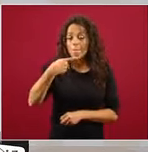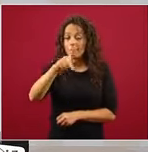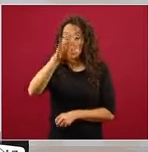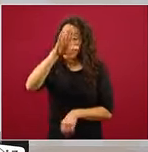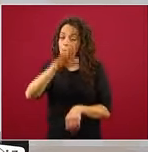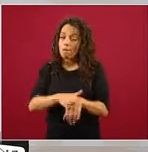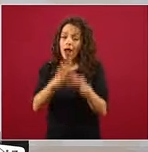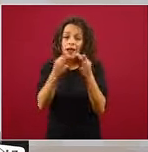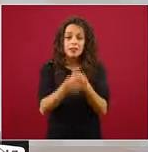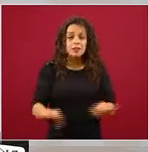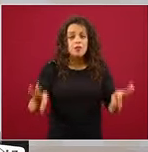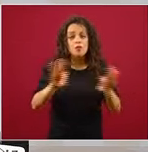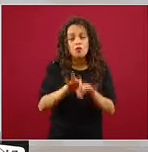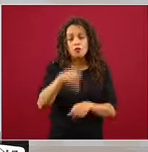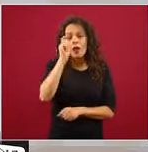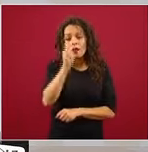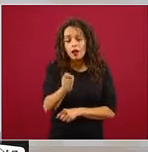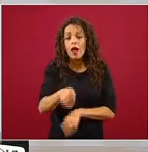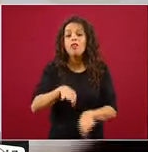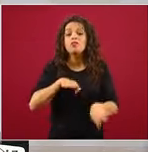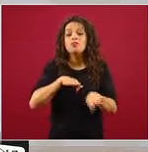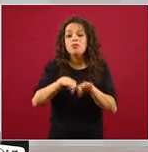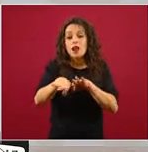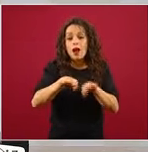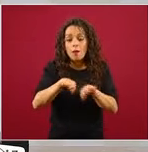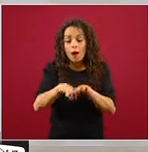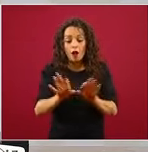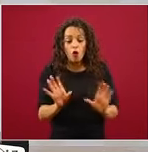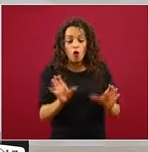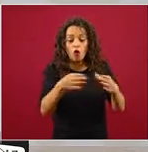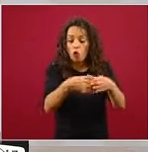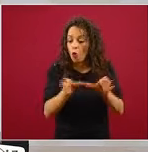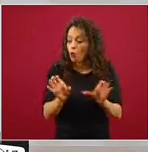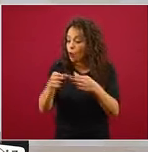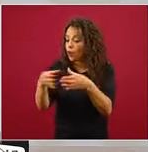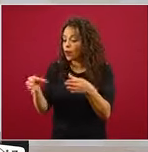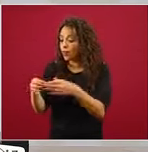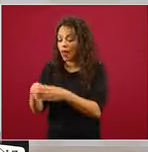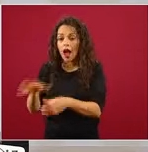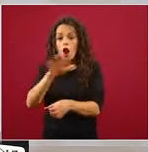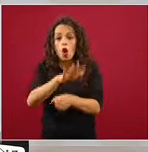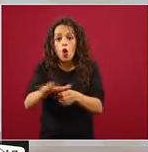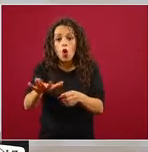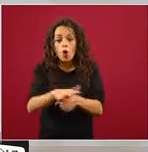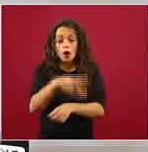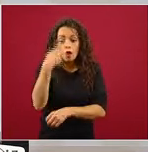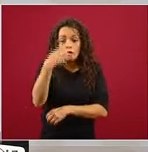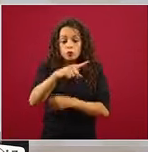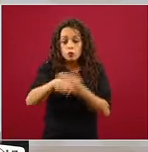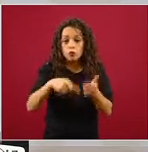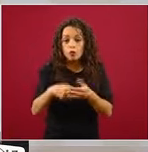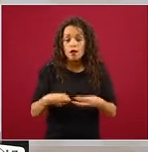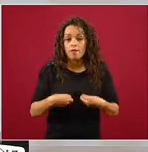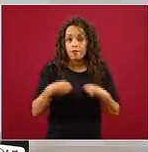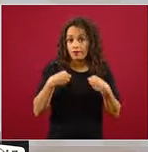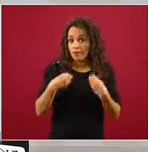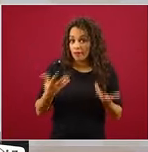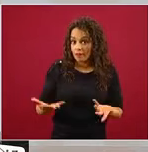del trabajo local, del trabajo comunitario. La iniciativa, que la he presentado en las